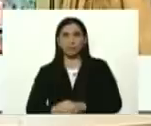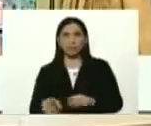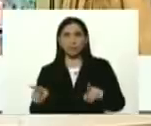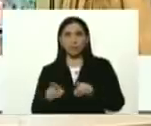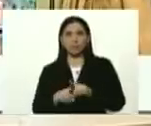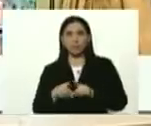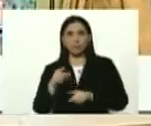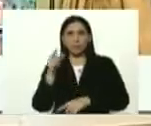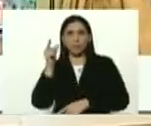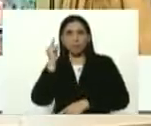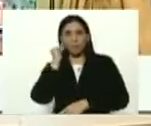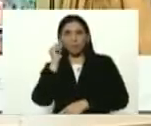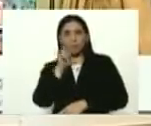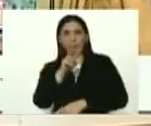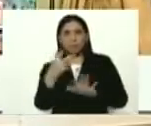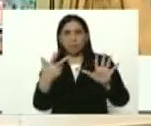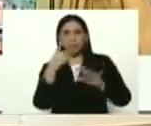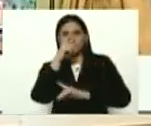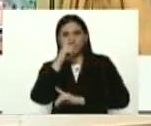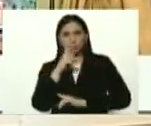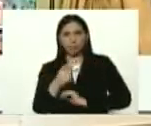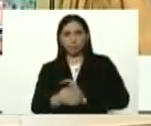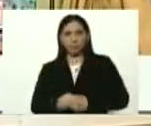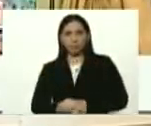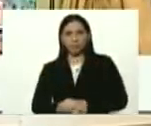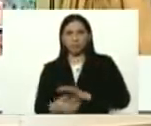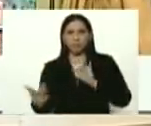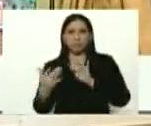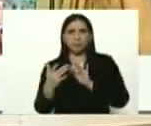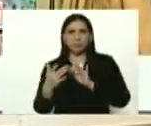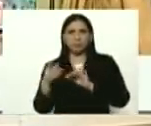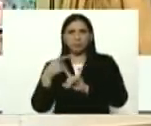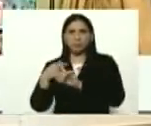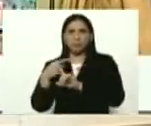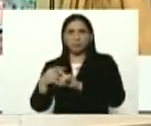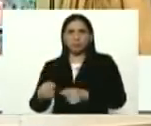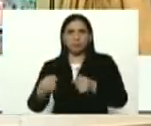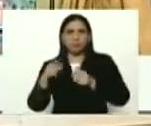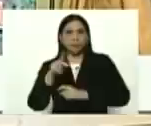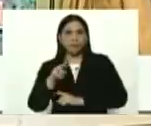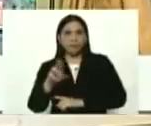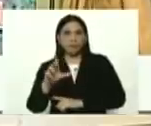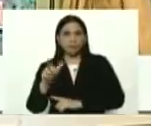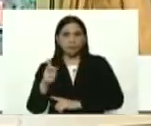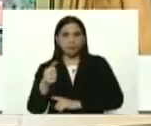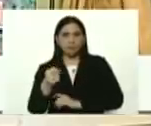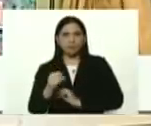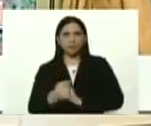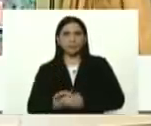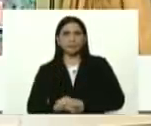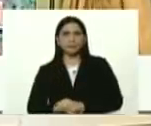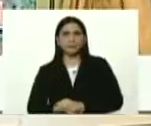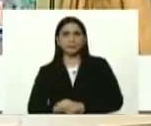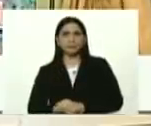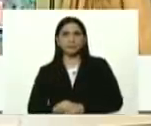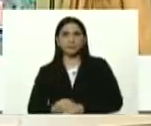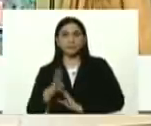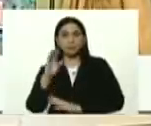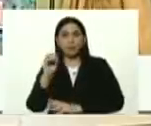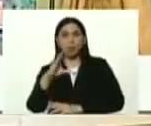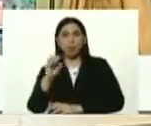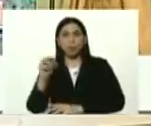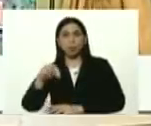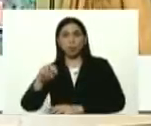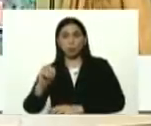Igualmente una mujer de 28 años, contacto positivo con mercado de las pulgas. Y en Boconó,